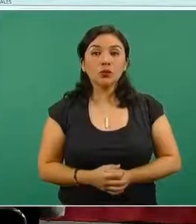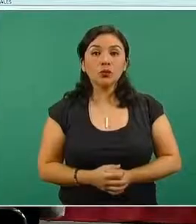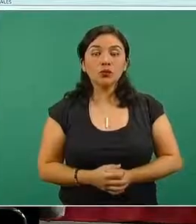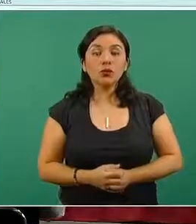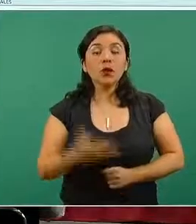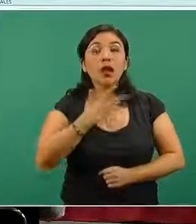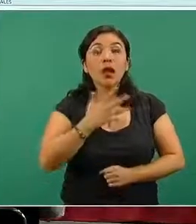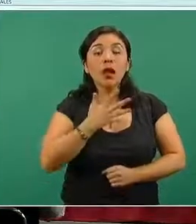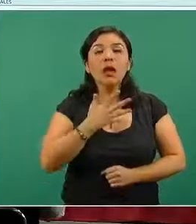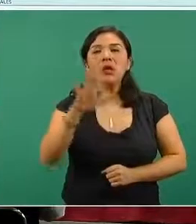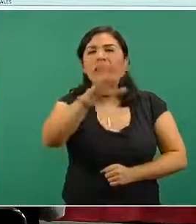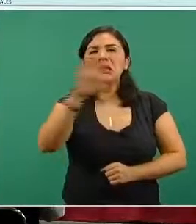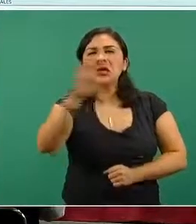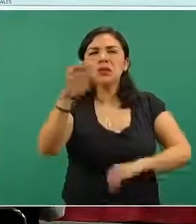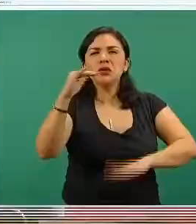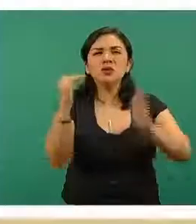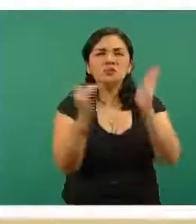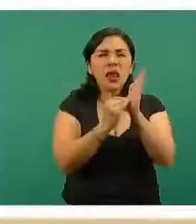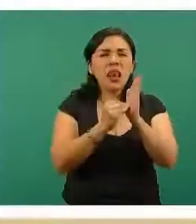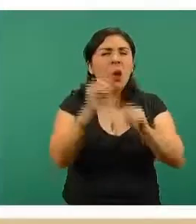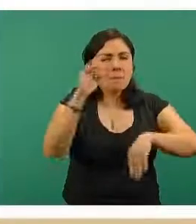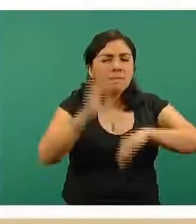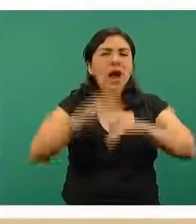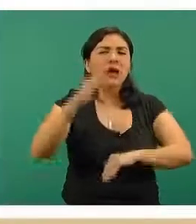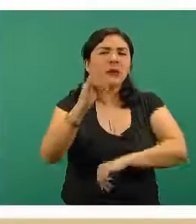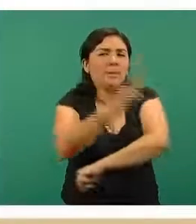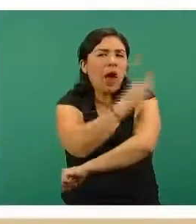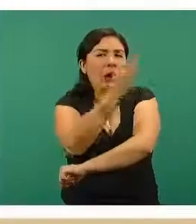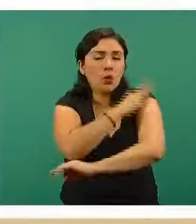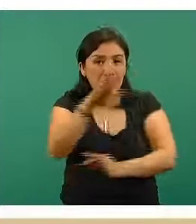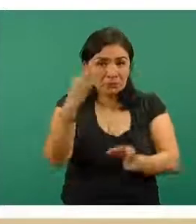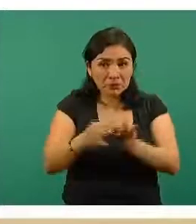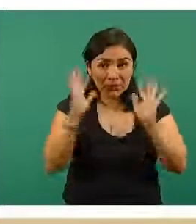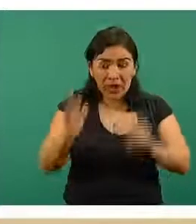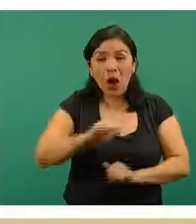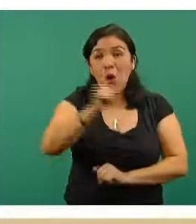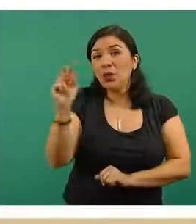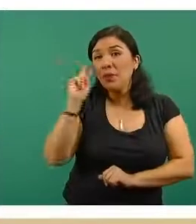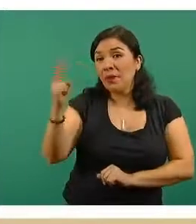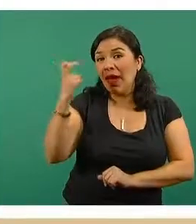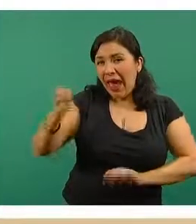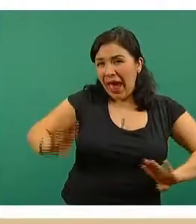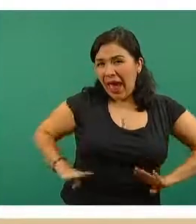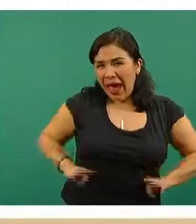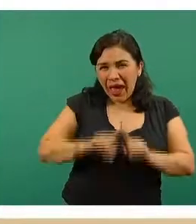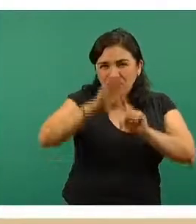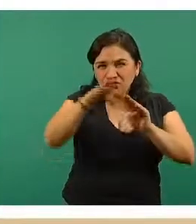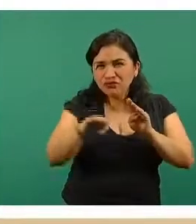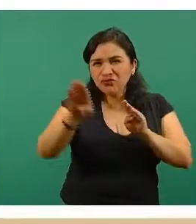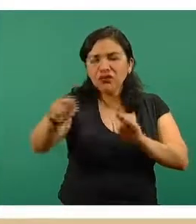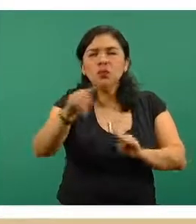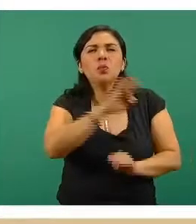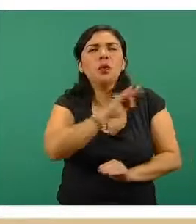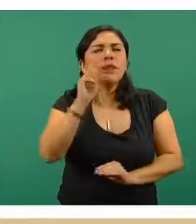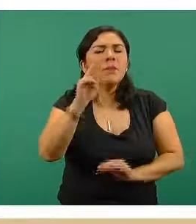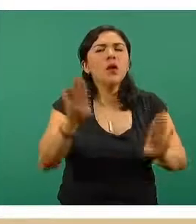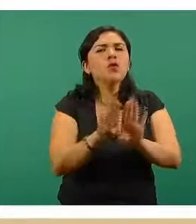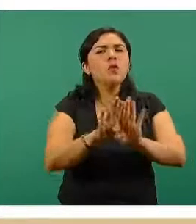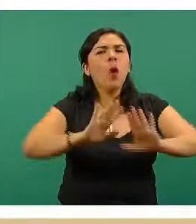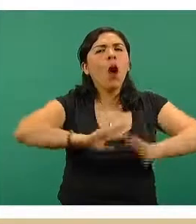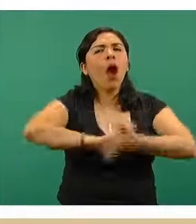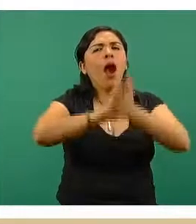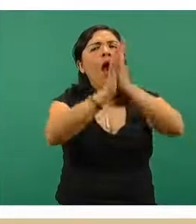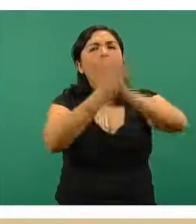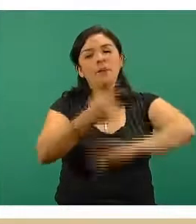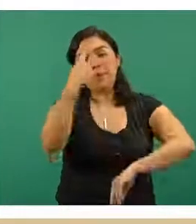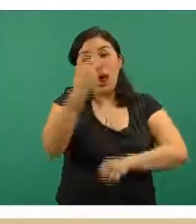Tenemos más de 500,000 de esquemas de vacunación aplicadas, y en este otro gráfico podemos identificar cómo tenemos la evolución diaria